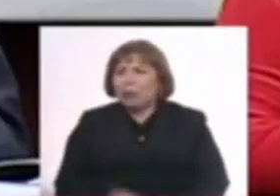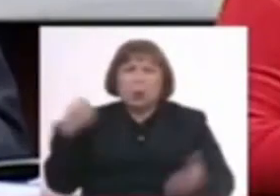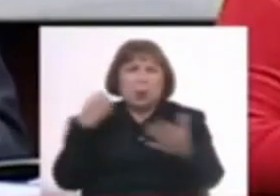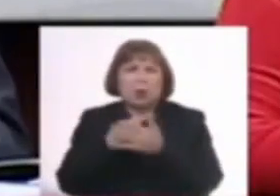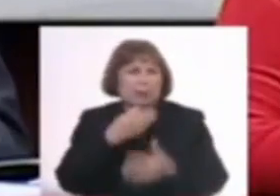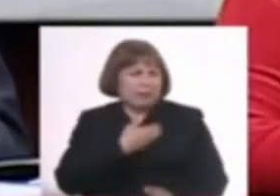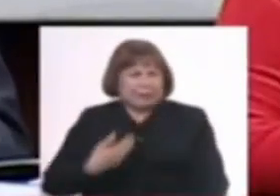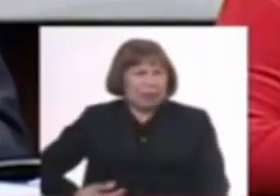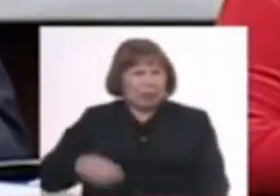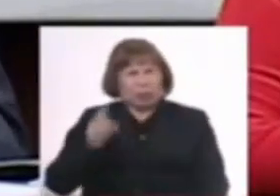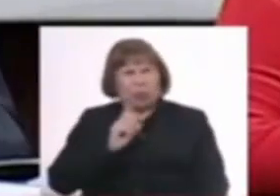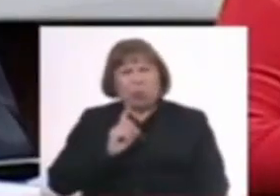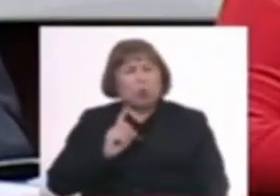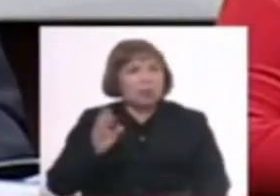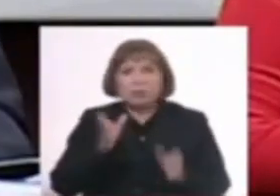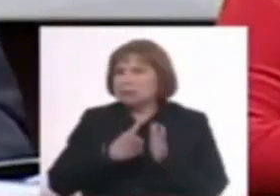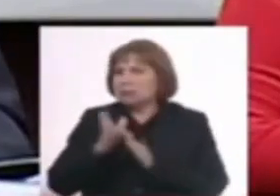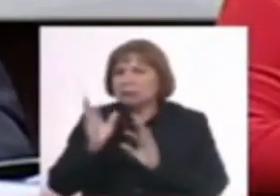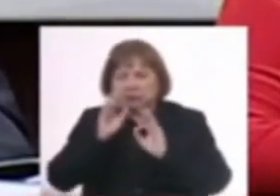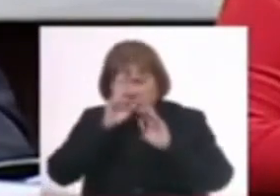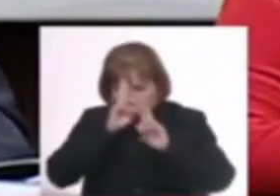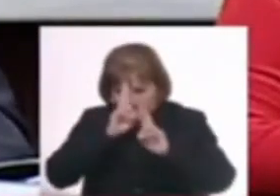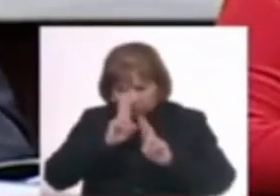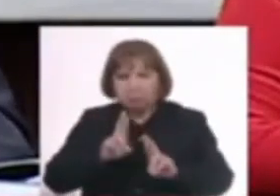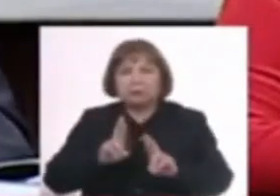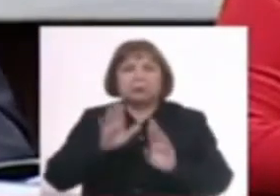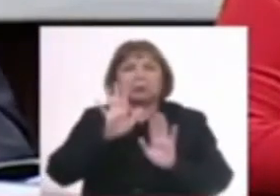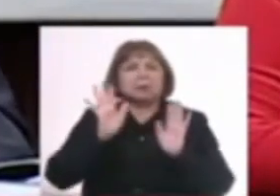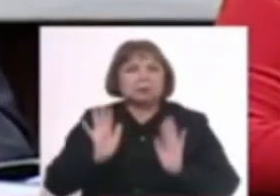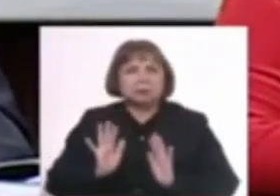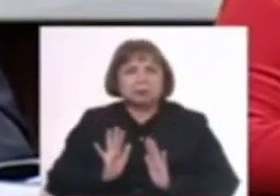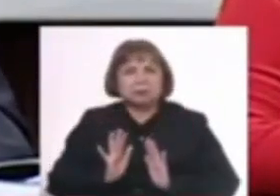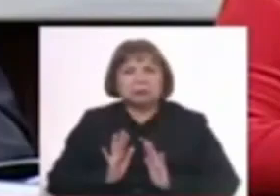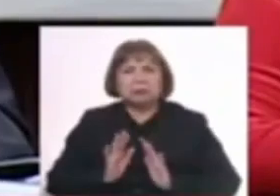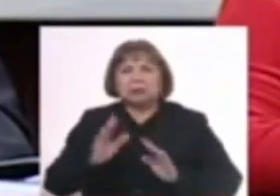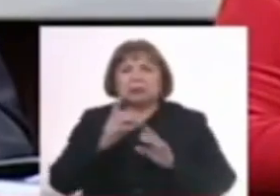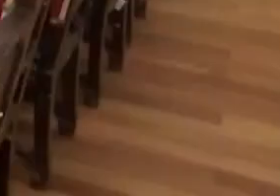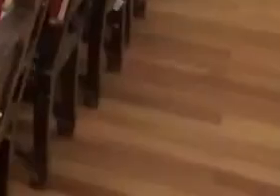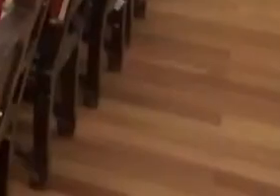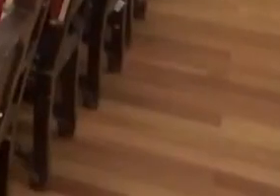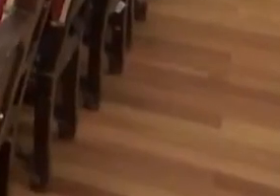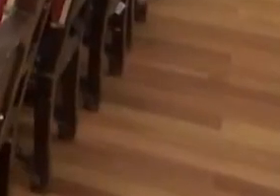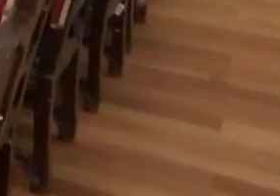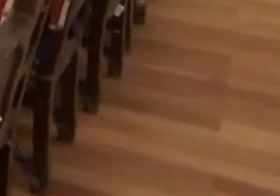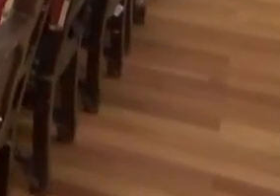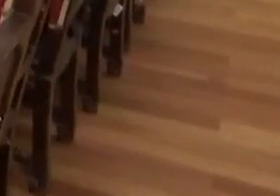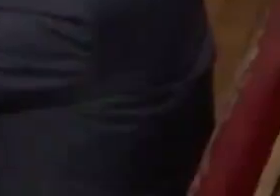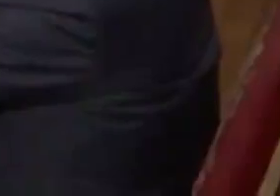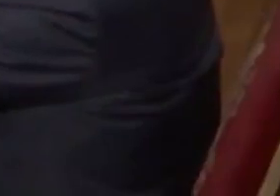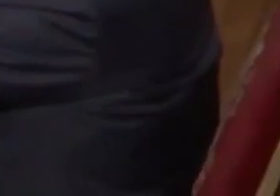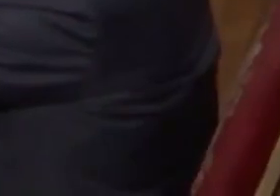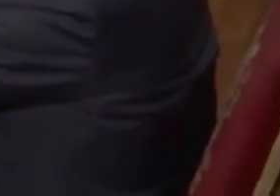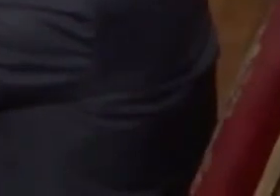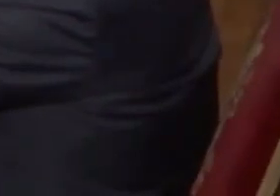hacer un golpe de estado de ninguna manera somos respetuosos de la de la de la de la Democracia otra cosa que